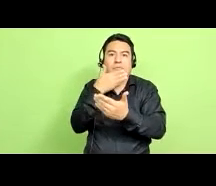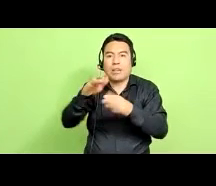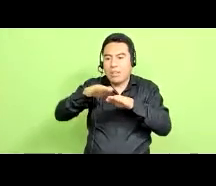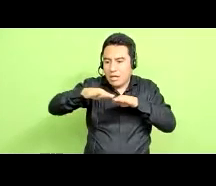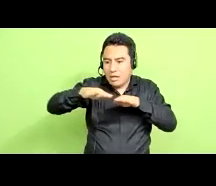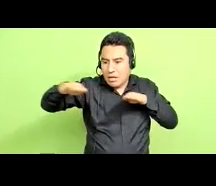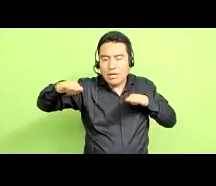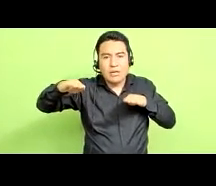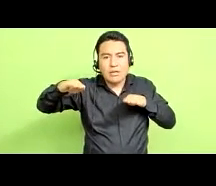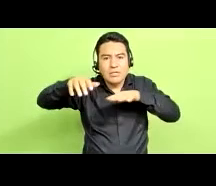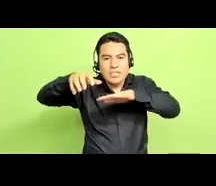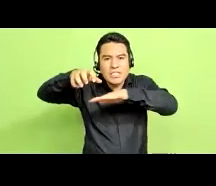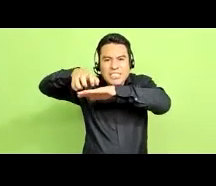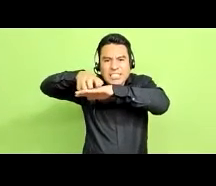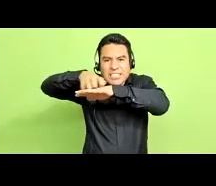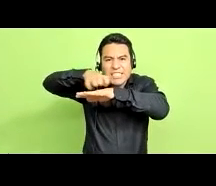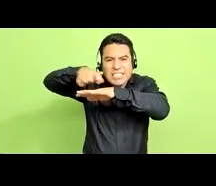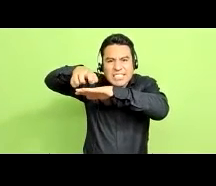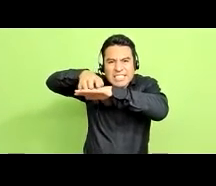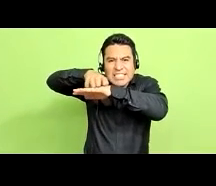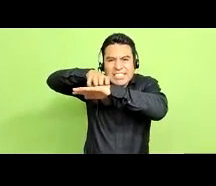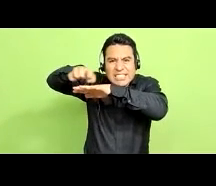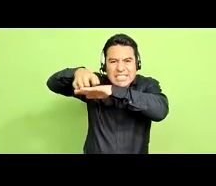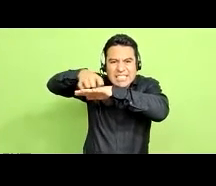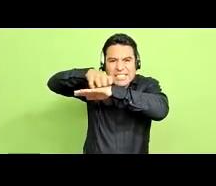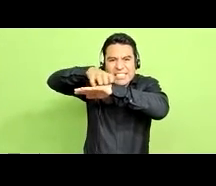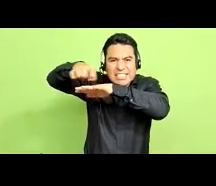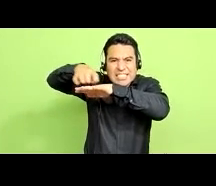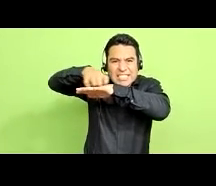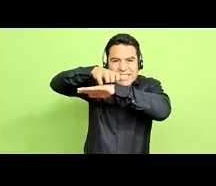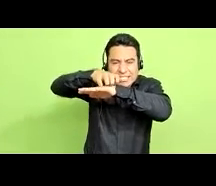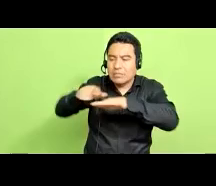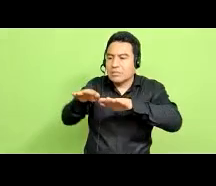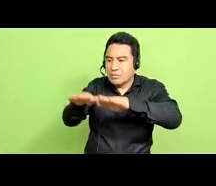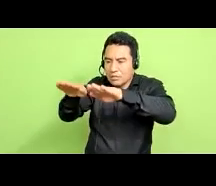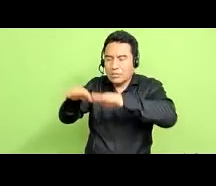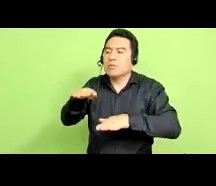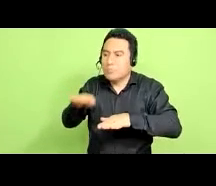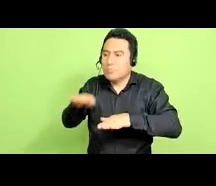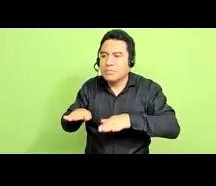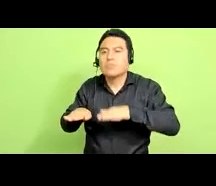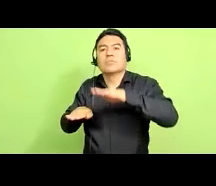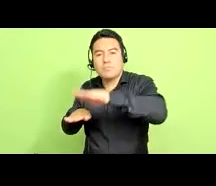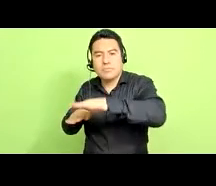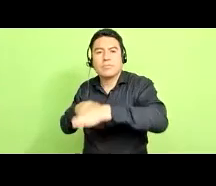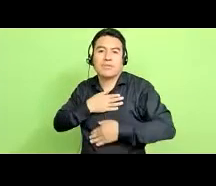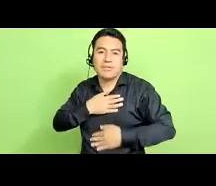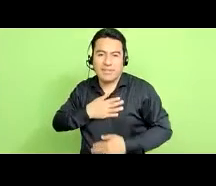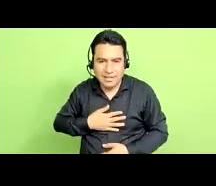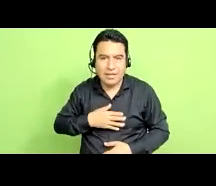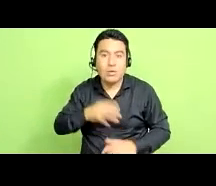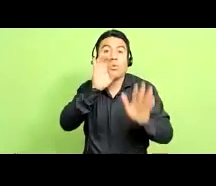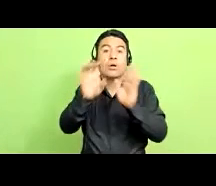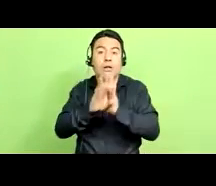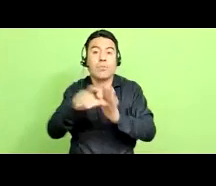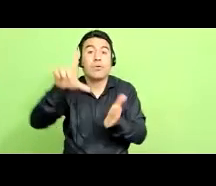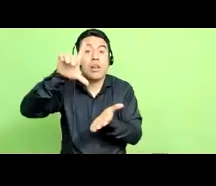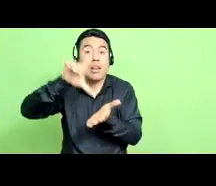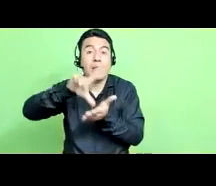tú si de títulos los corredores peatonales pero no los profesionales que están haciendo acá en lima anima